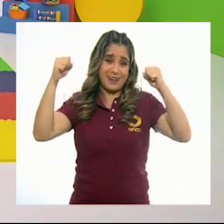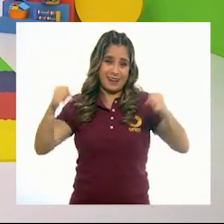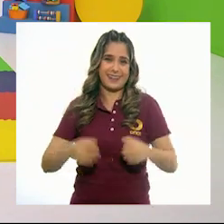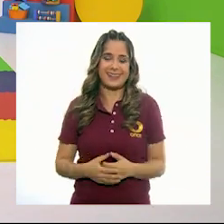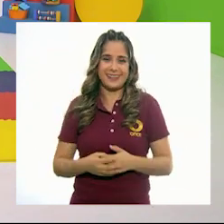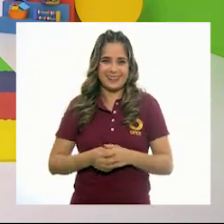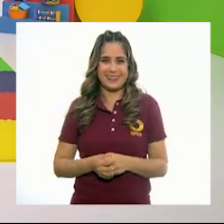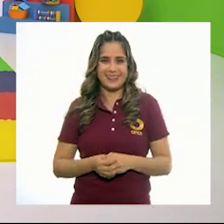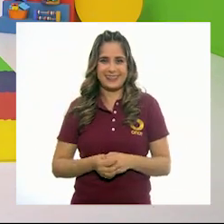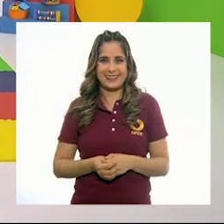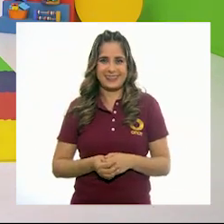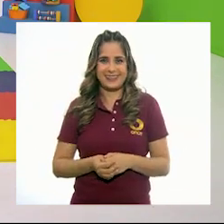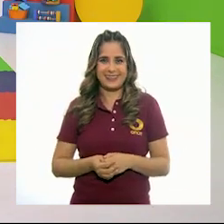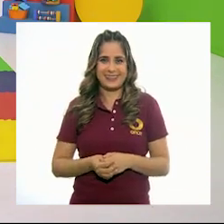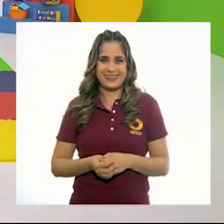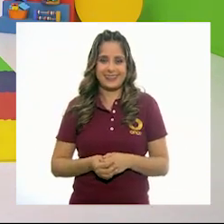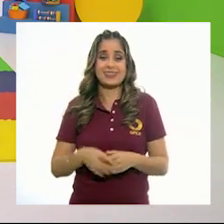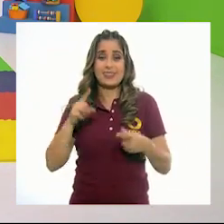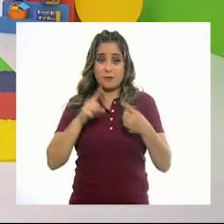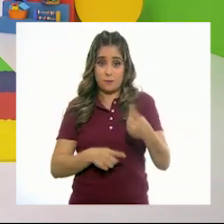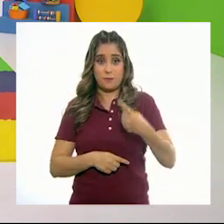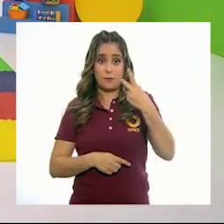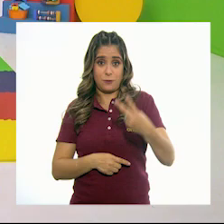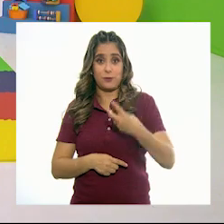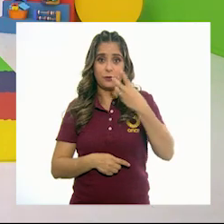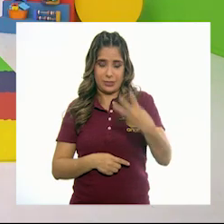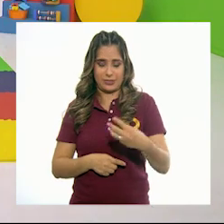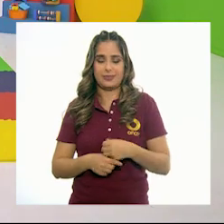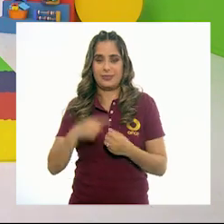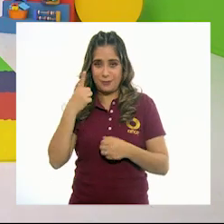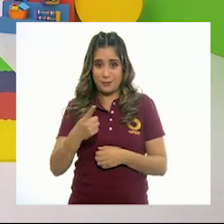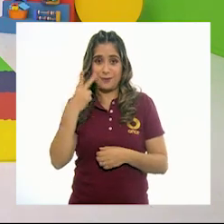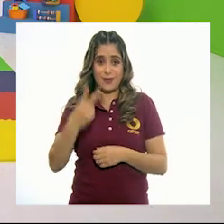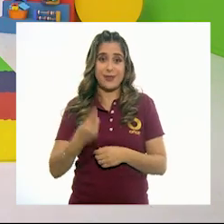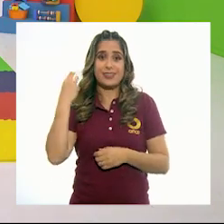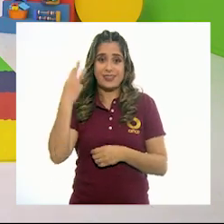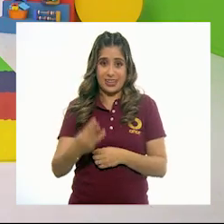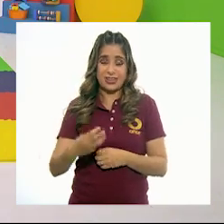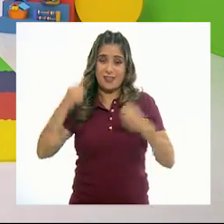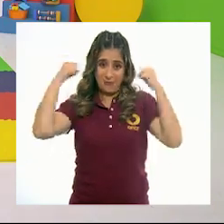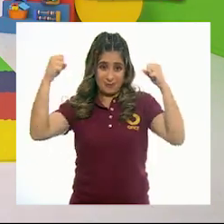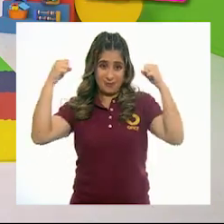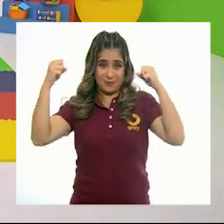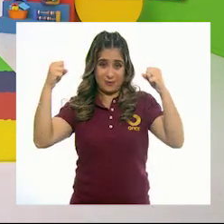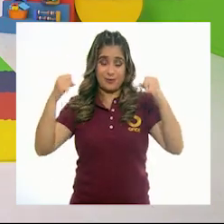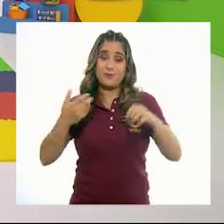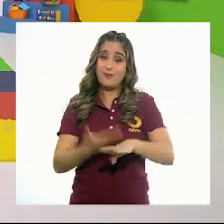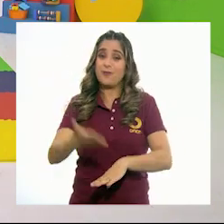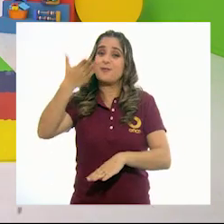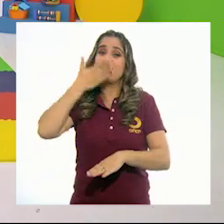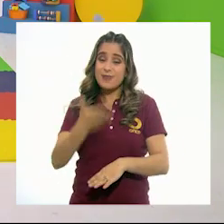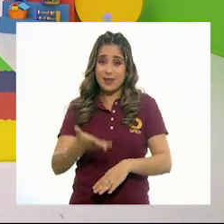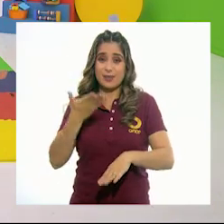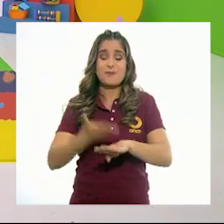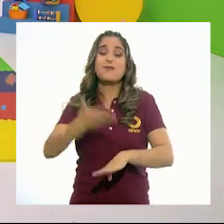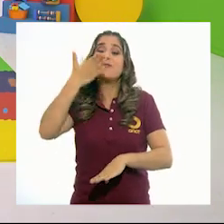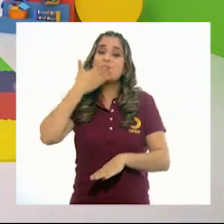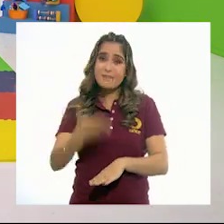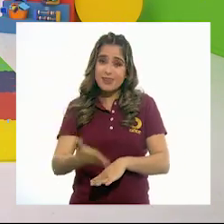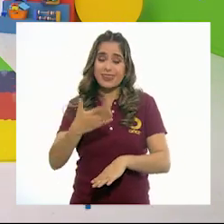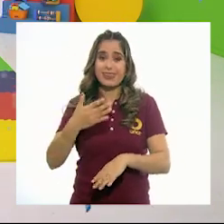¡Vikingos! A la cuenta de tres, Ojar. Una, dos, tres. ¡Muy bien! ¡Muy